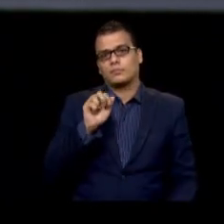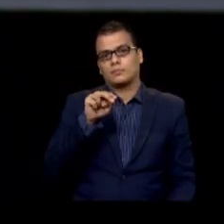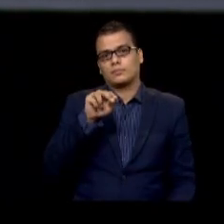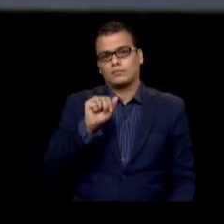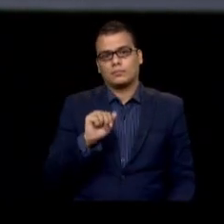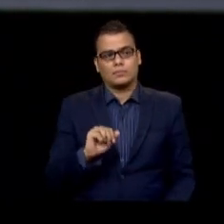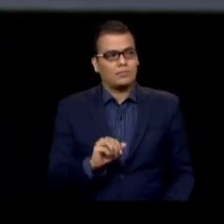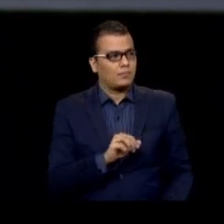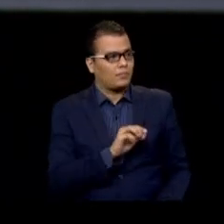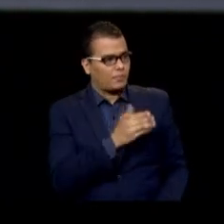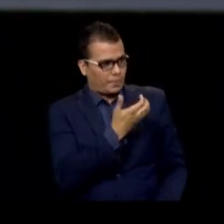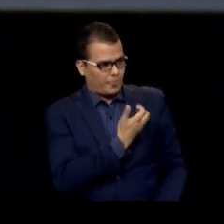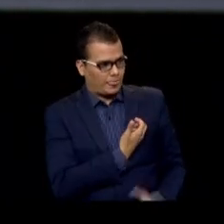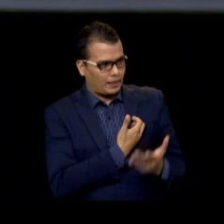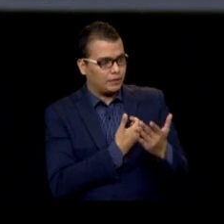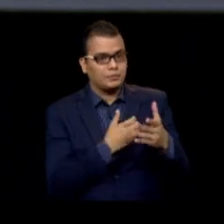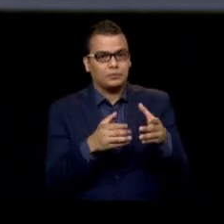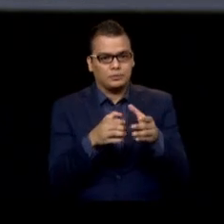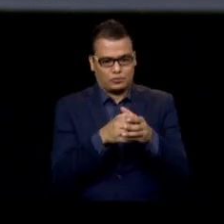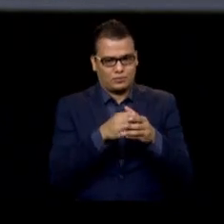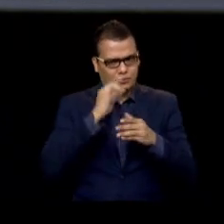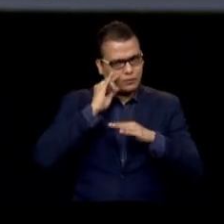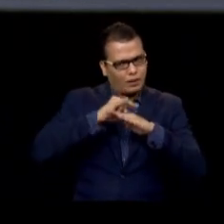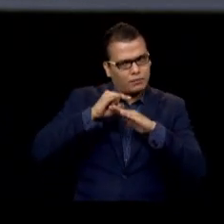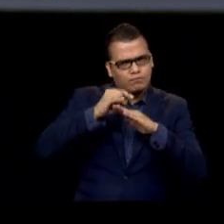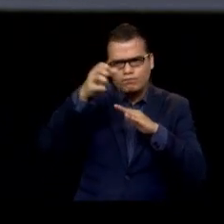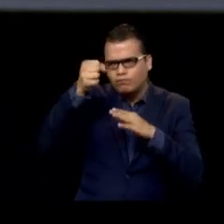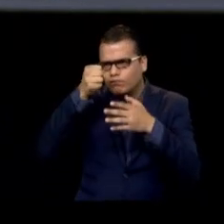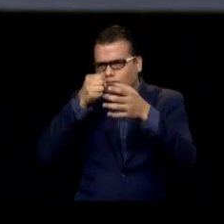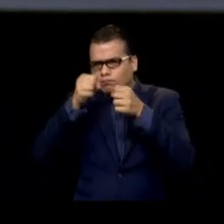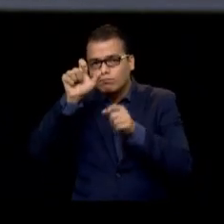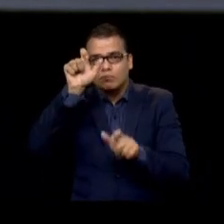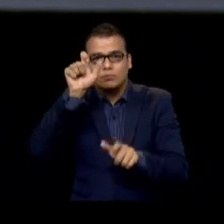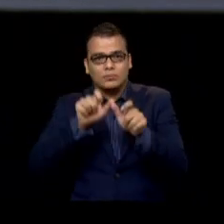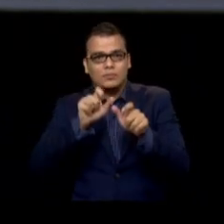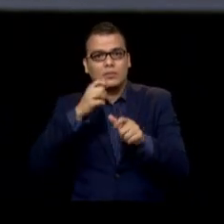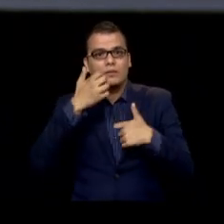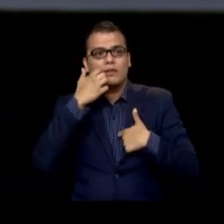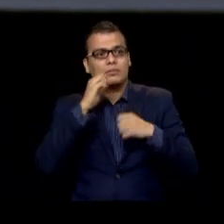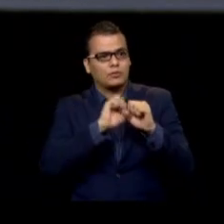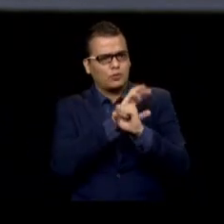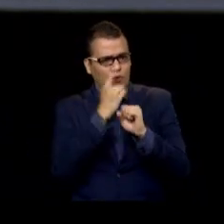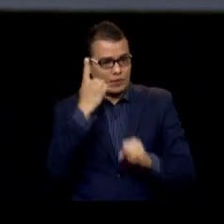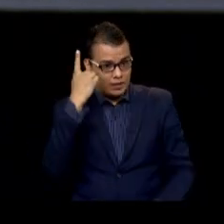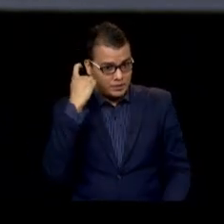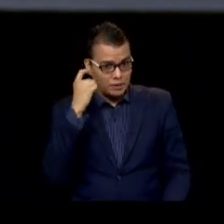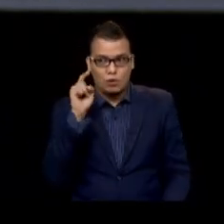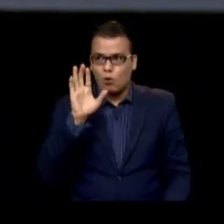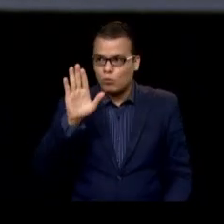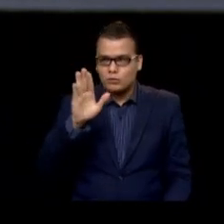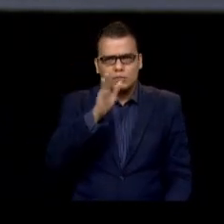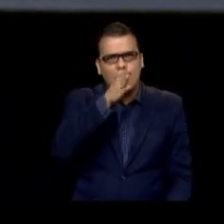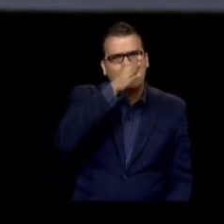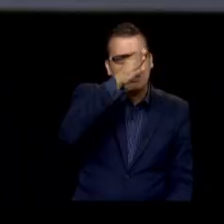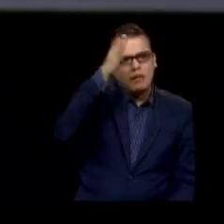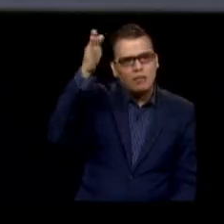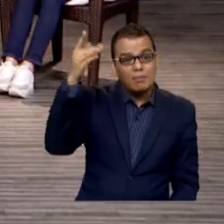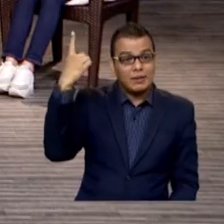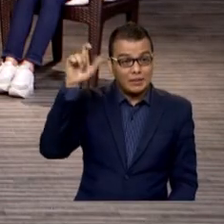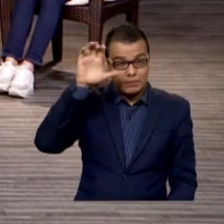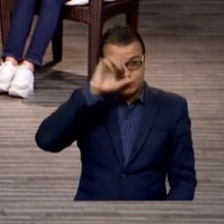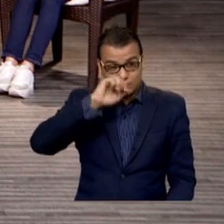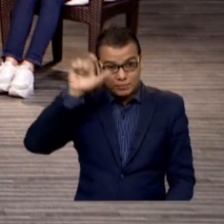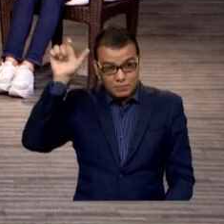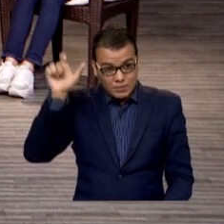Casa COVID. Usted lo vimos precisamente, señor Estimal, ayer en esa labor con una persona